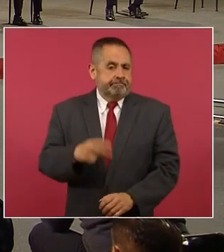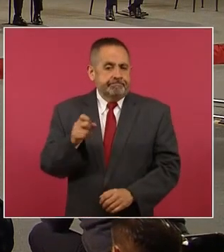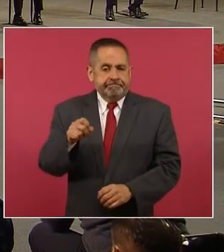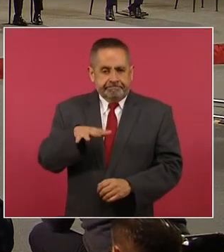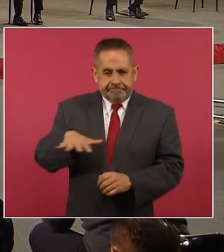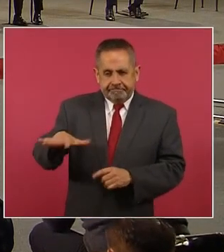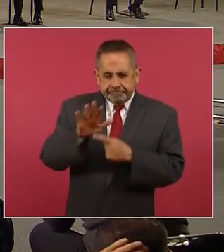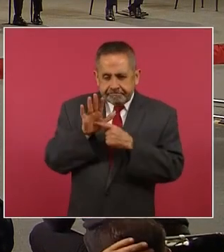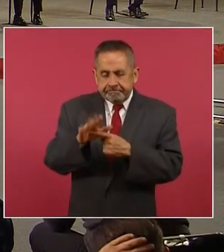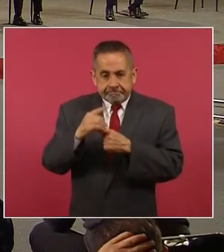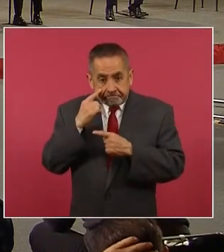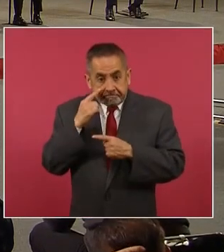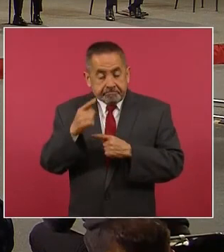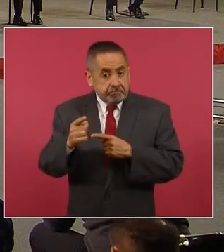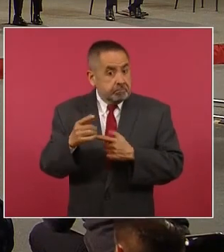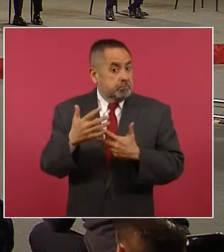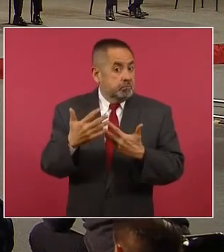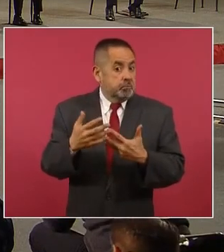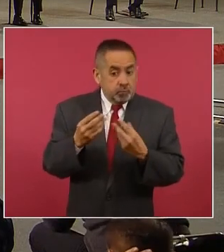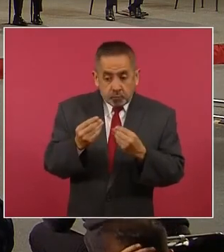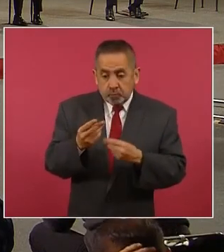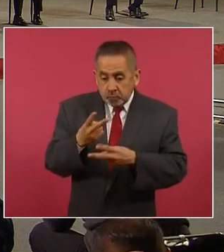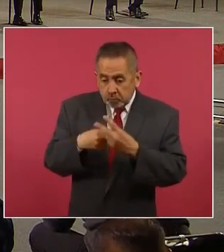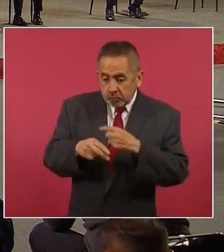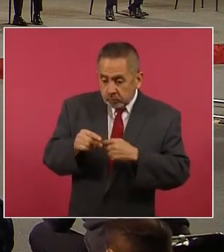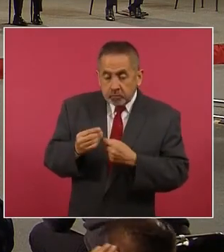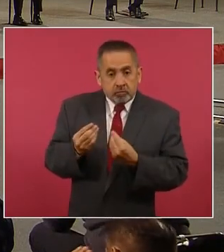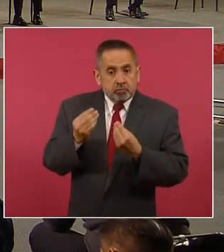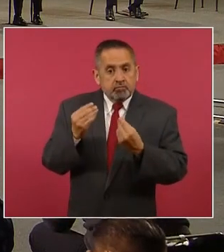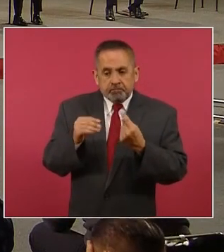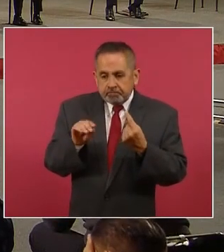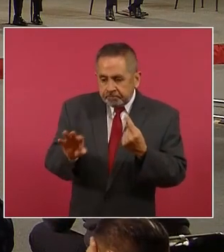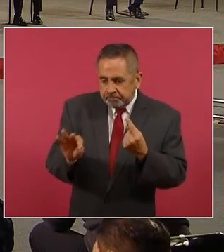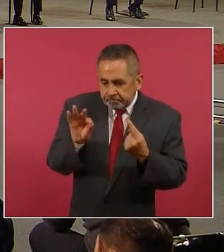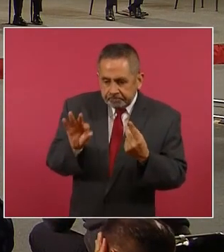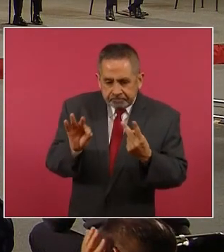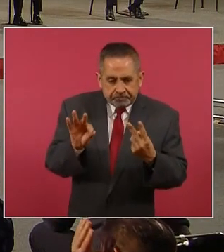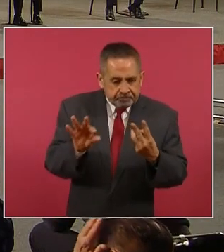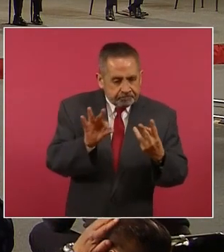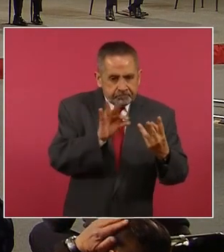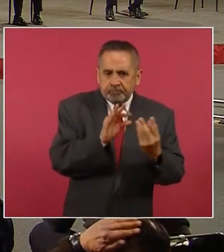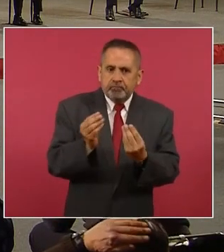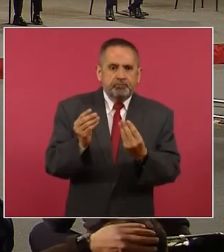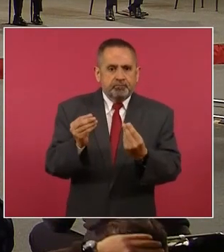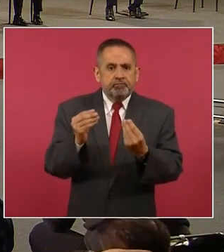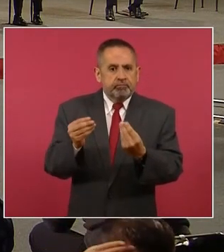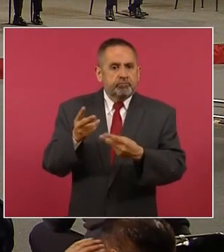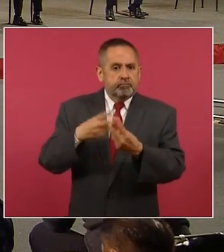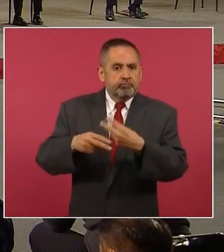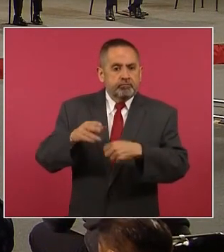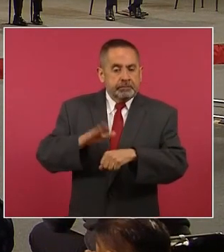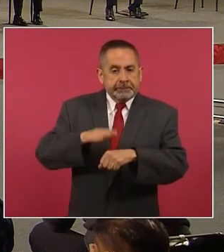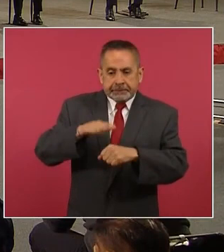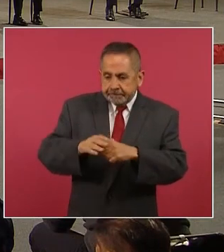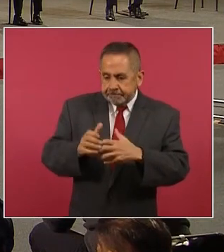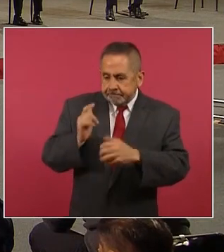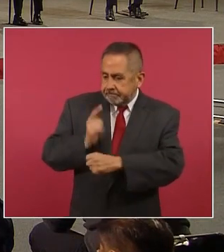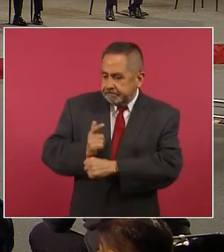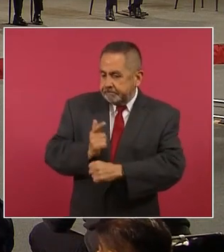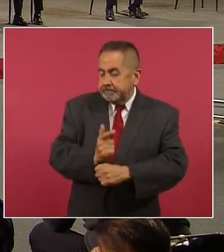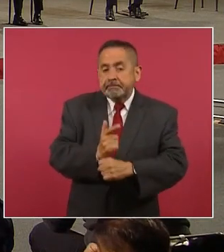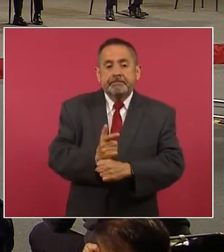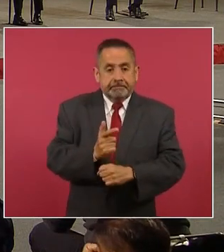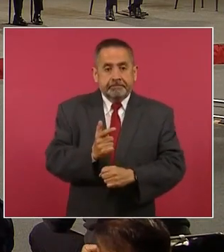el incremento de la recuperación de materiales arqueológicos en lo que se refiere